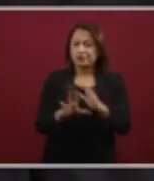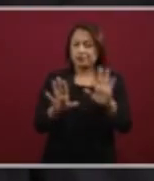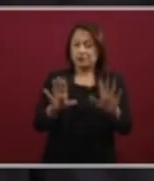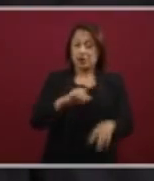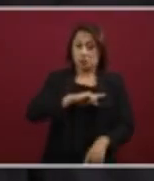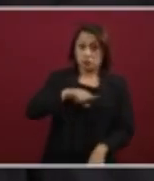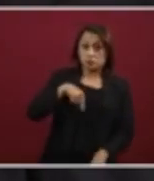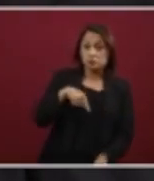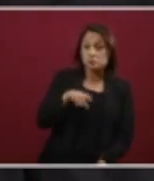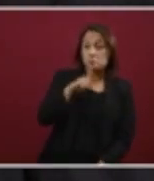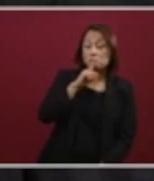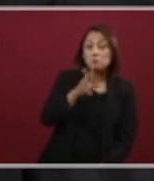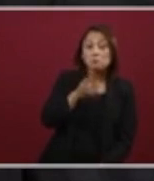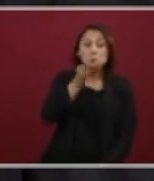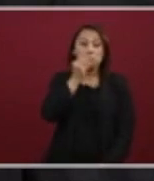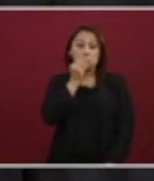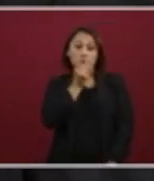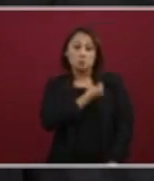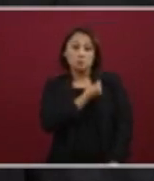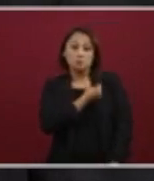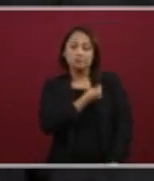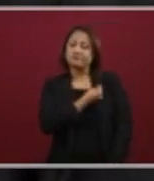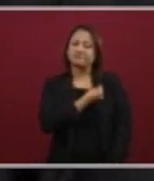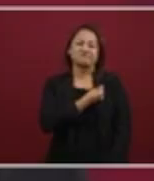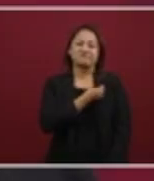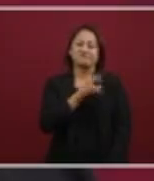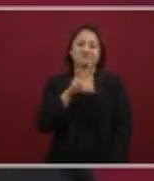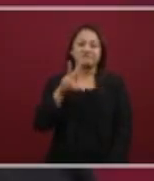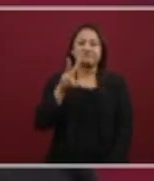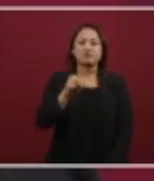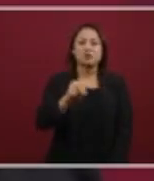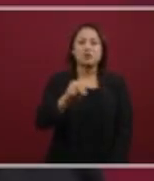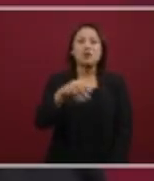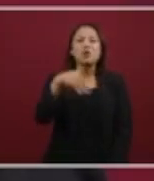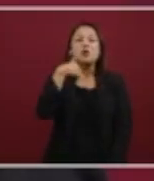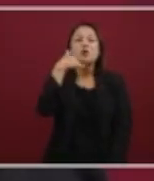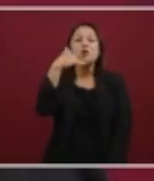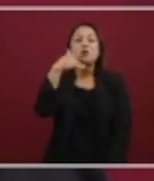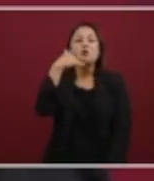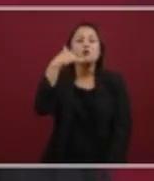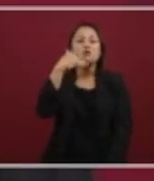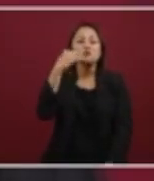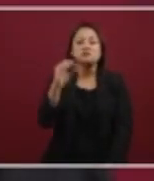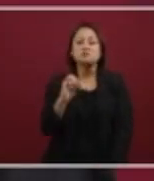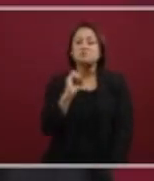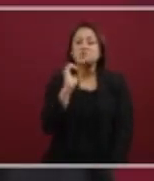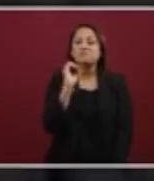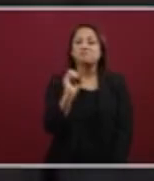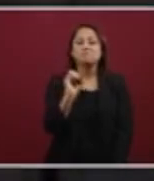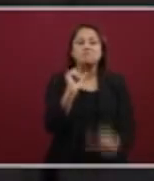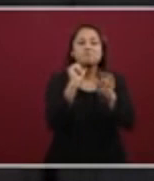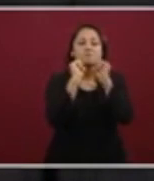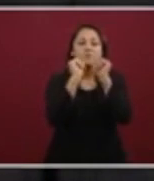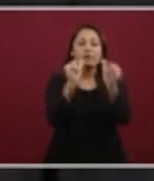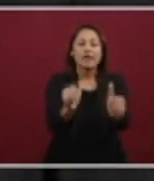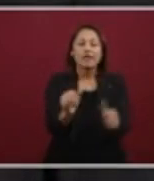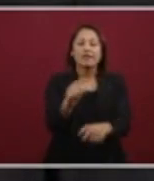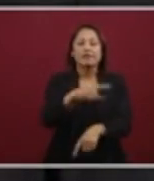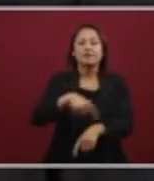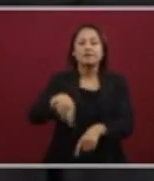callados, ¿eh? Cero corrupción, cero impunidad.